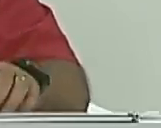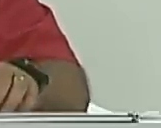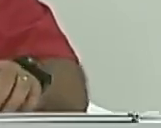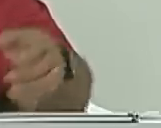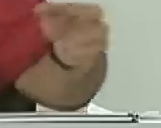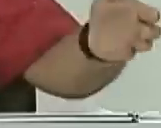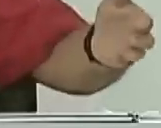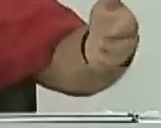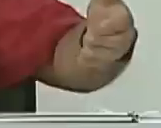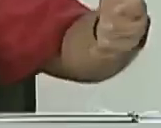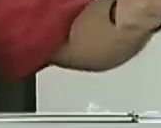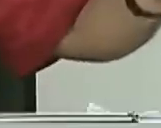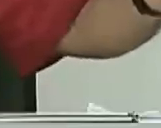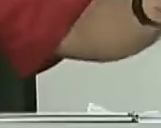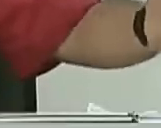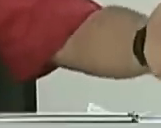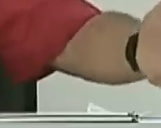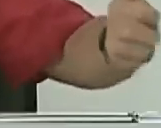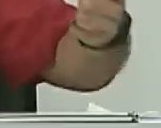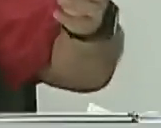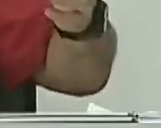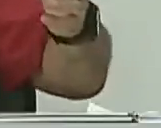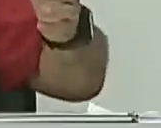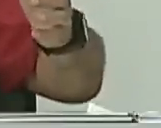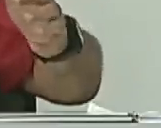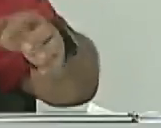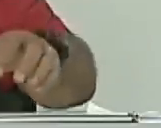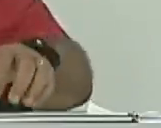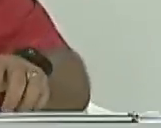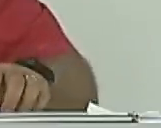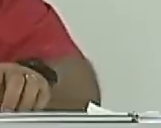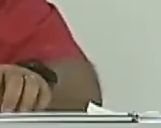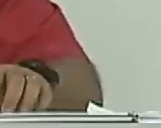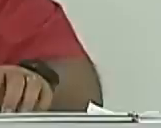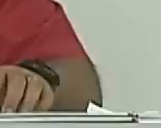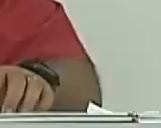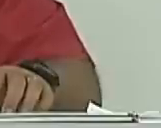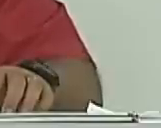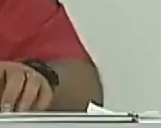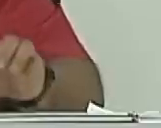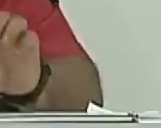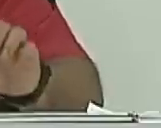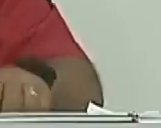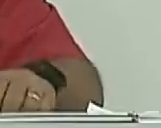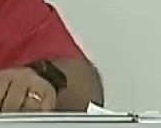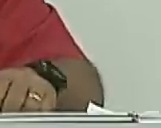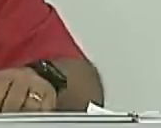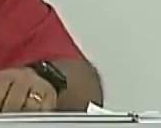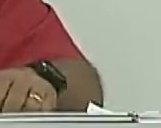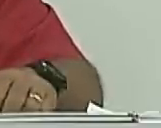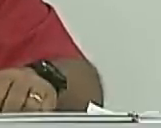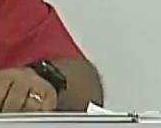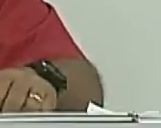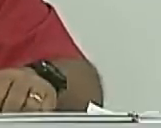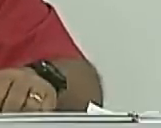le consultaron. El béisbol venezolano ha sido sancionado por el gobierno de los Estados Unidos. Imagínense ustedes, pues.